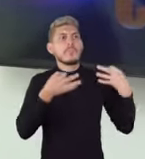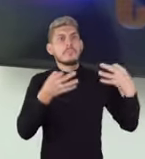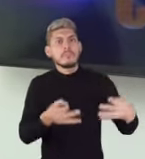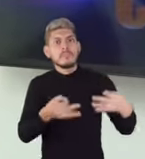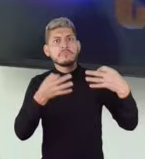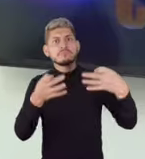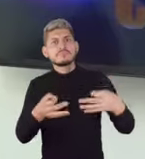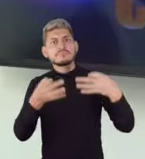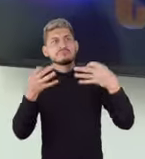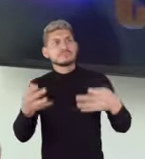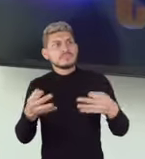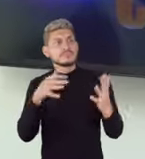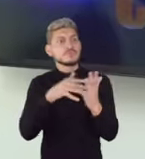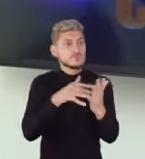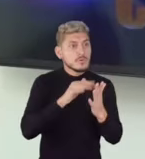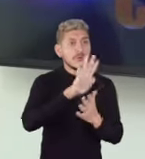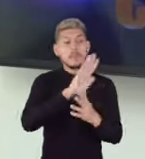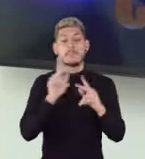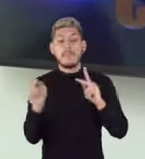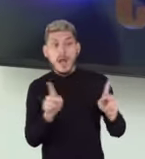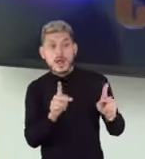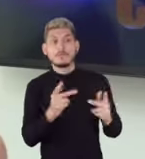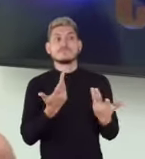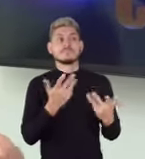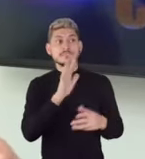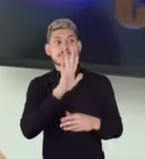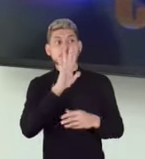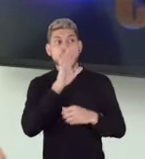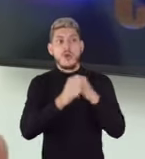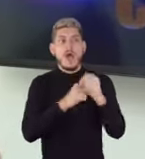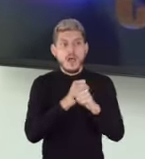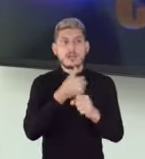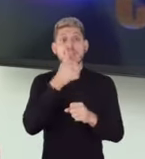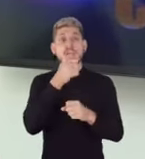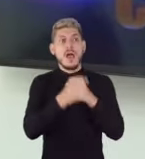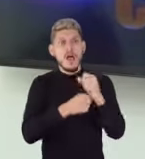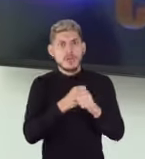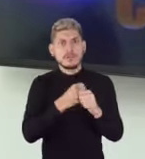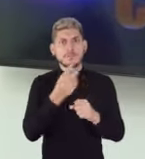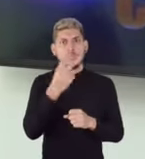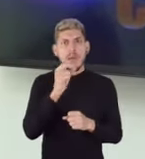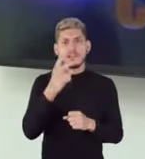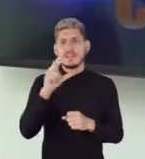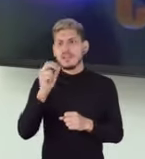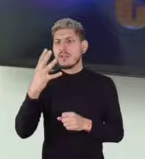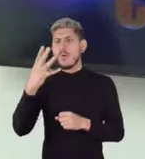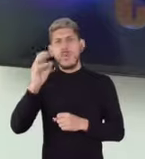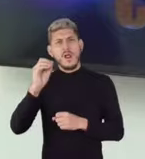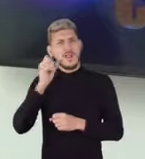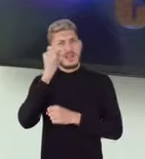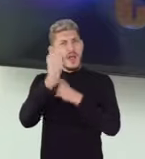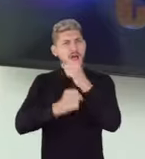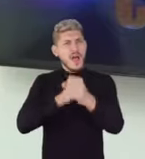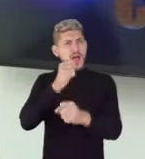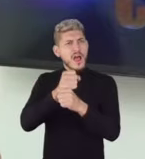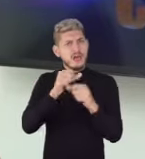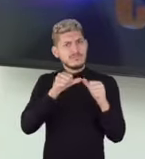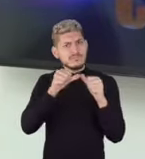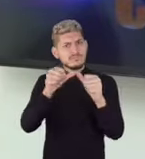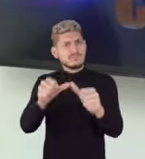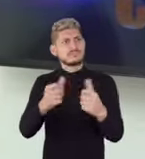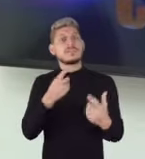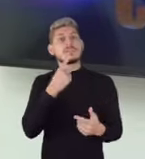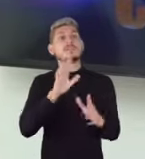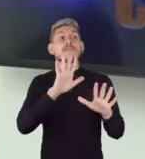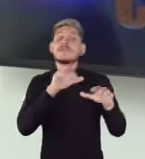plan, siguen estudios hace 5, 10 años en diferentes quebradas, vamos 10, 20, 30, 40 años, y siguen proponiendo que tenemos